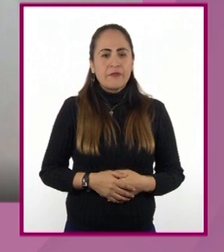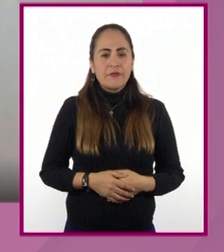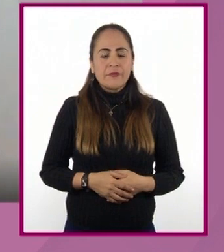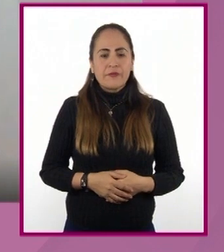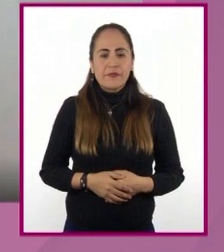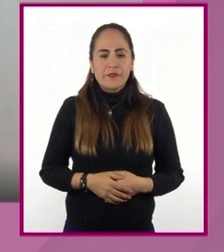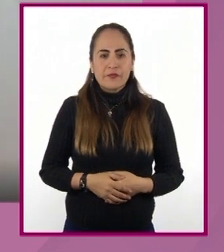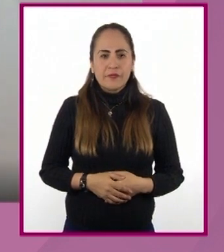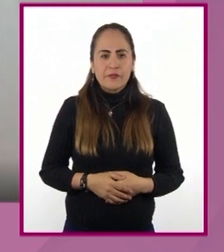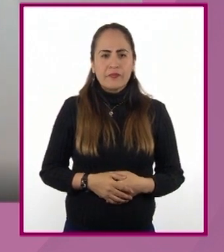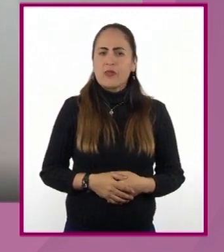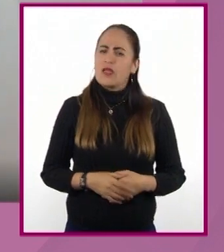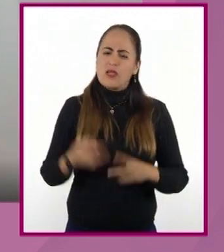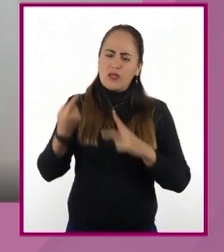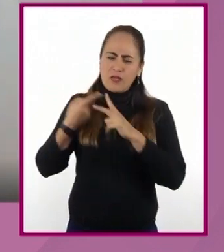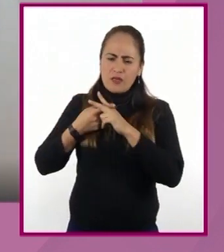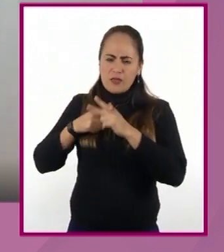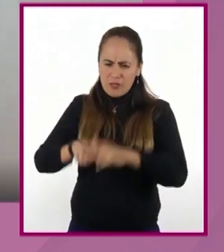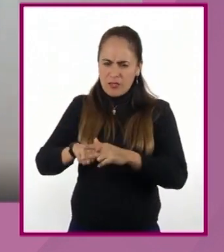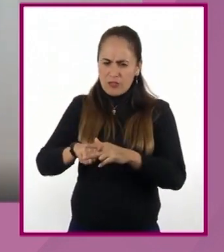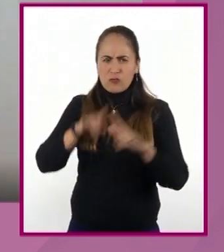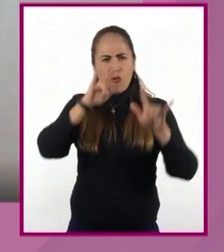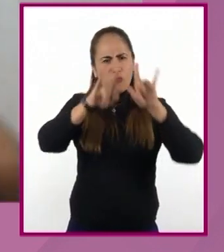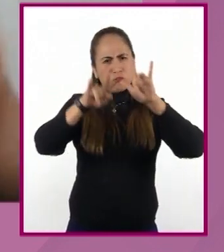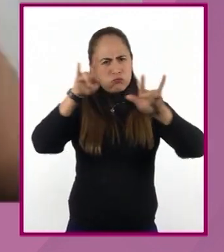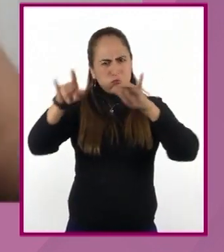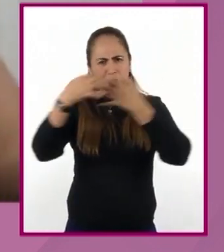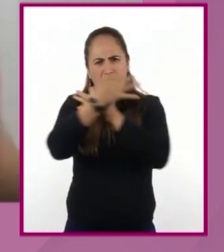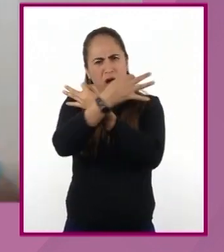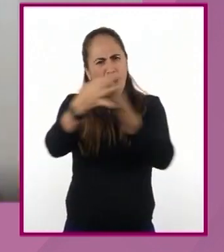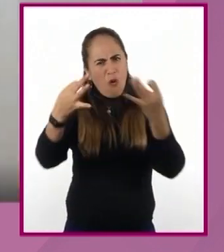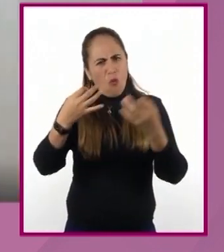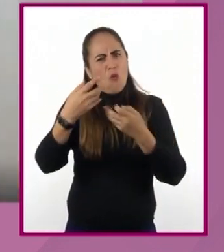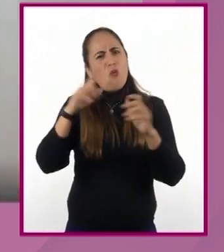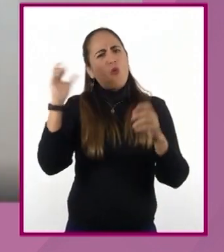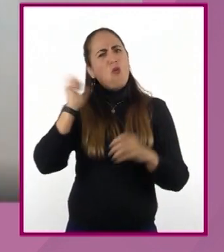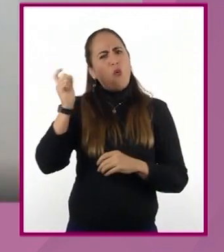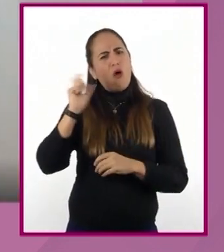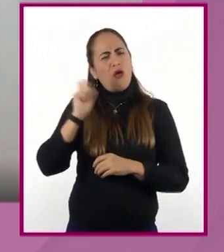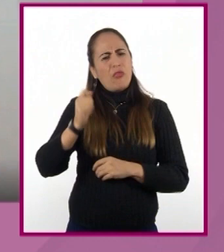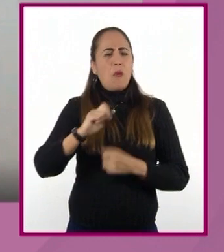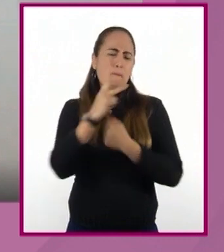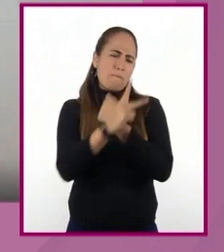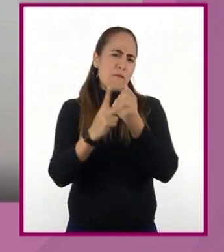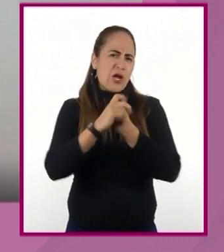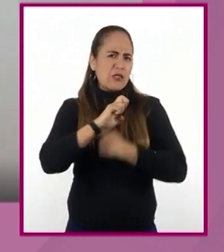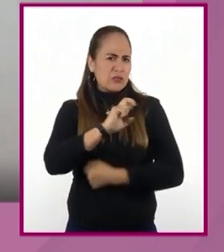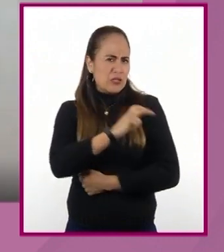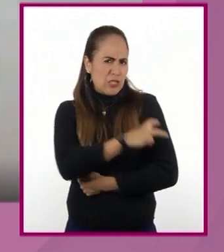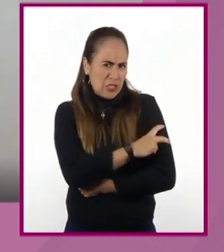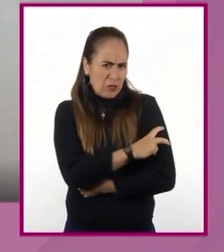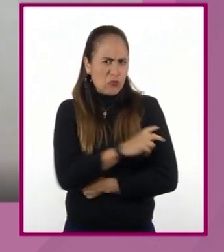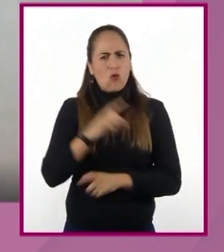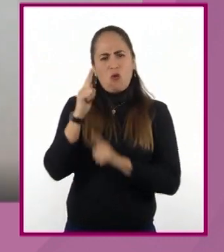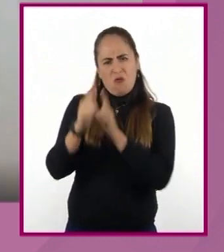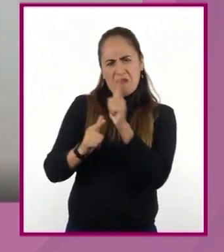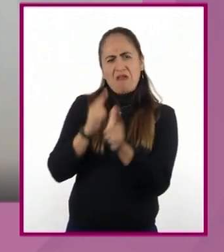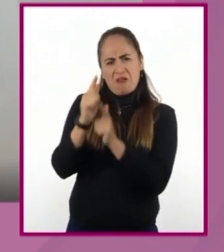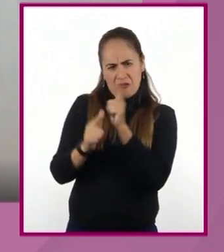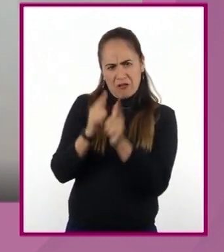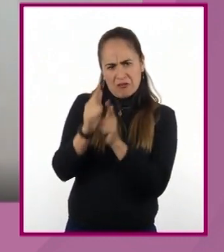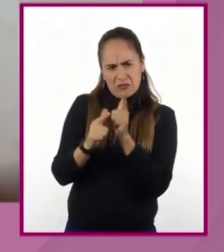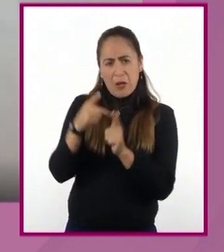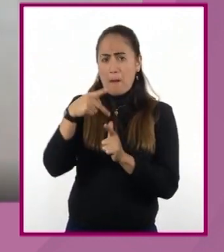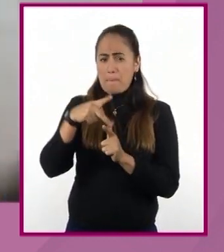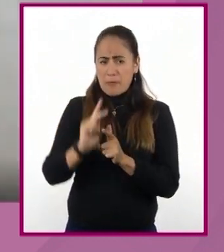desde cuándo son los orígenes de la publicidad, pues lo podemos remontar desde el Egipto y Grecia, ¿no? Pero, o sea,